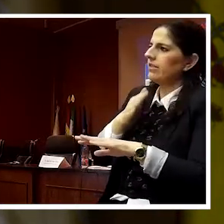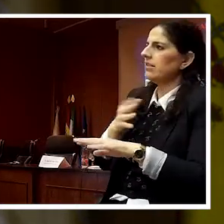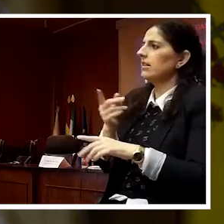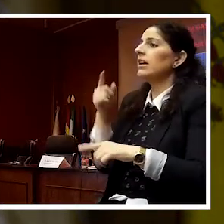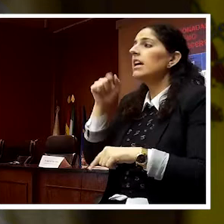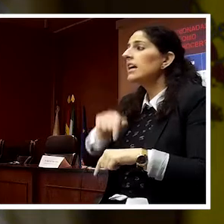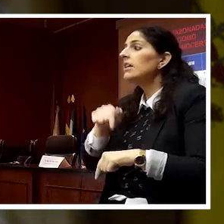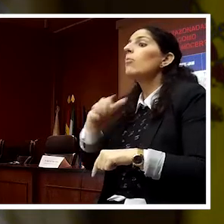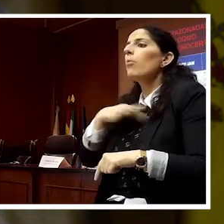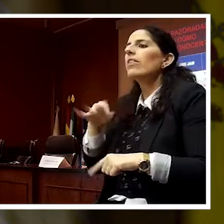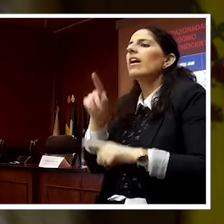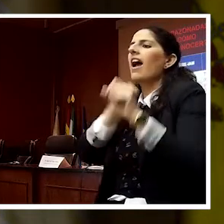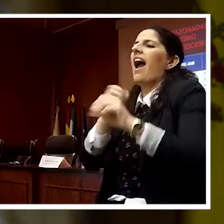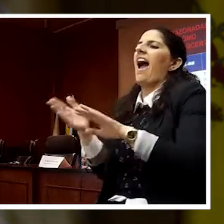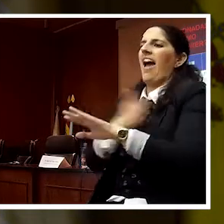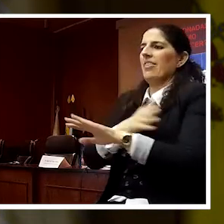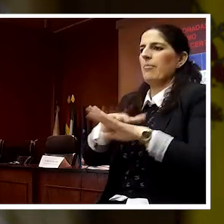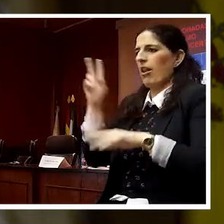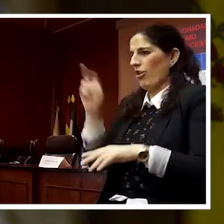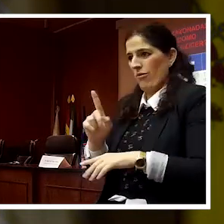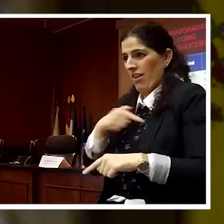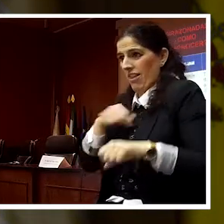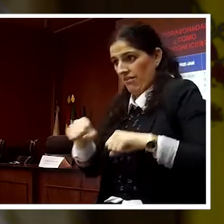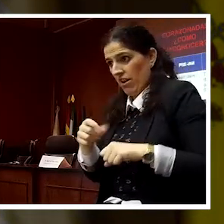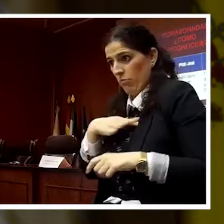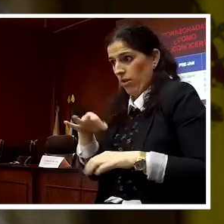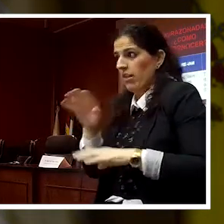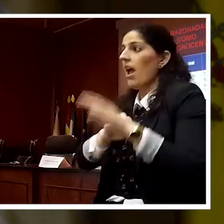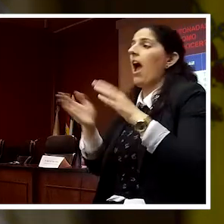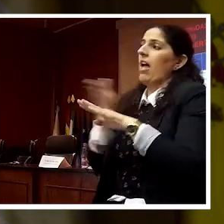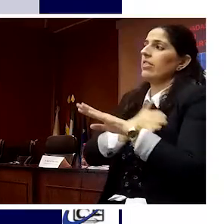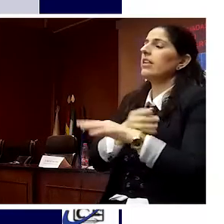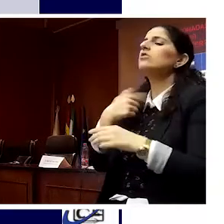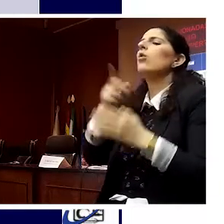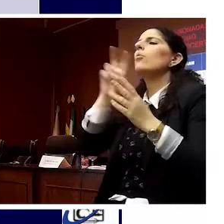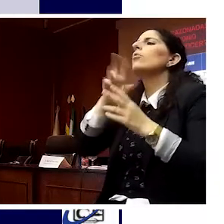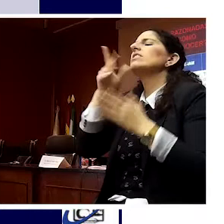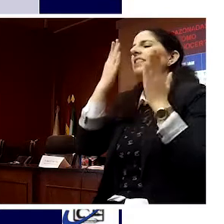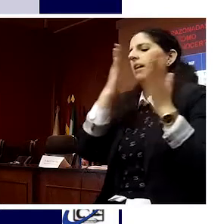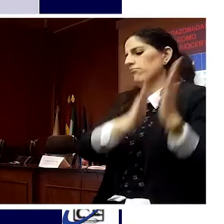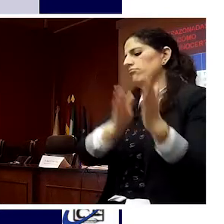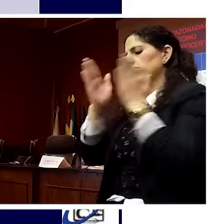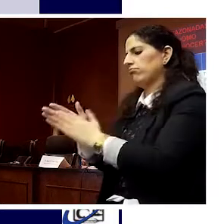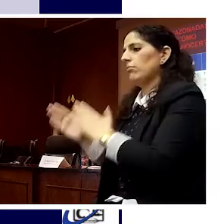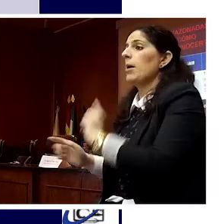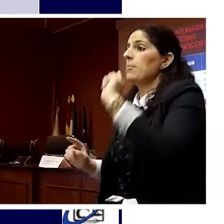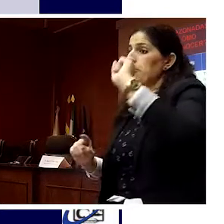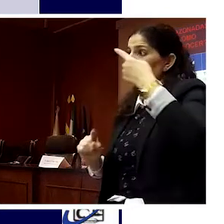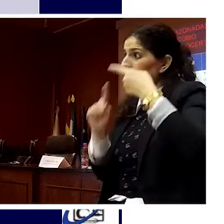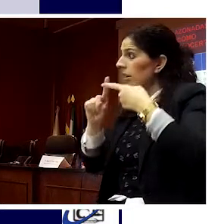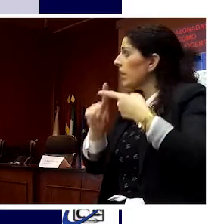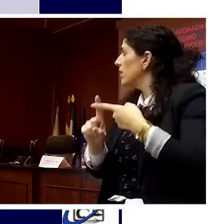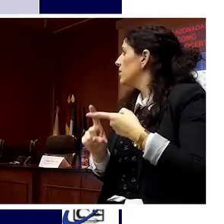llega a ser evitable, ¿no? Y distinguiríamos tres momentos, tres fases, ¿no? La fase en la